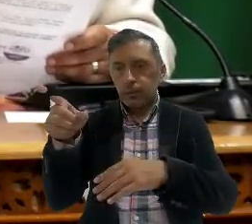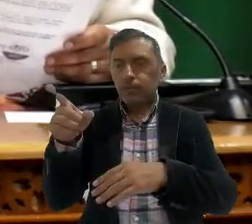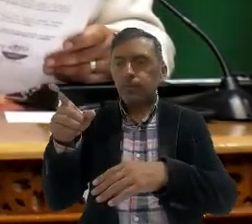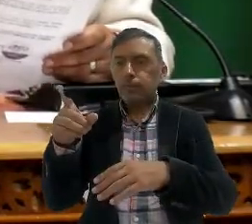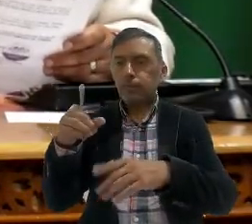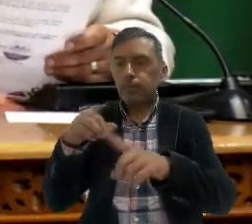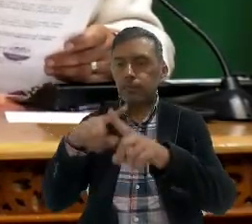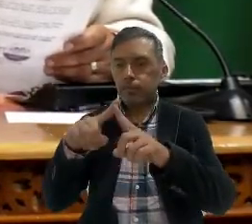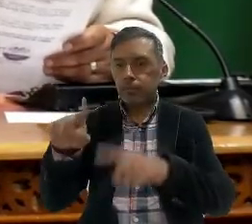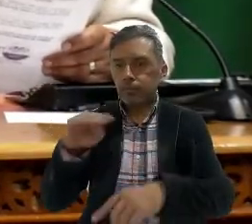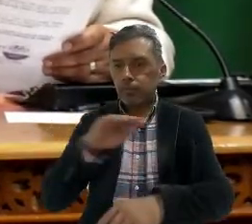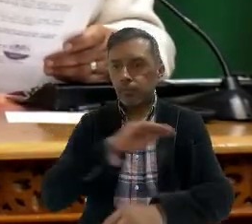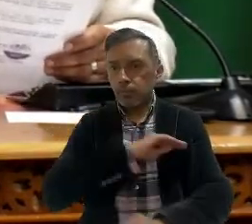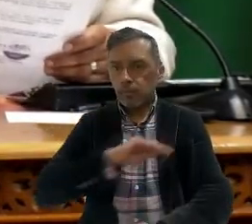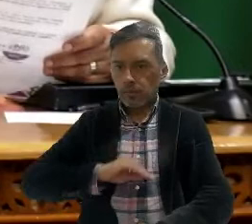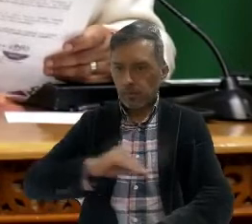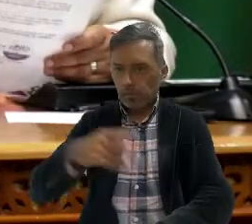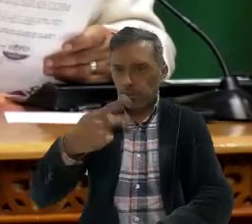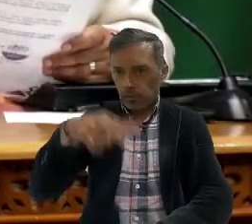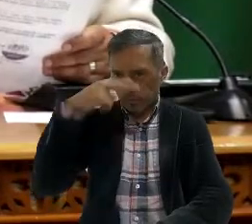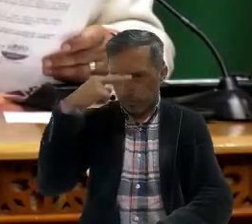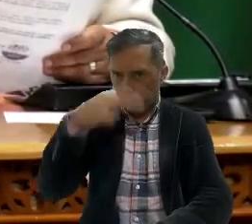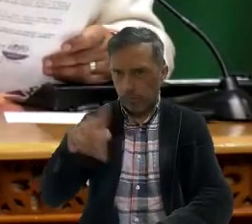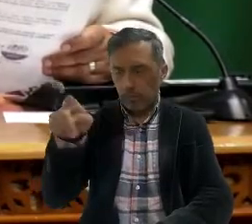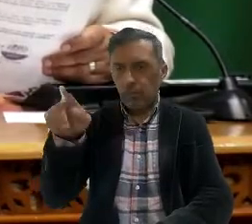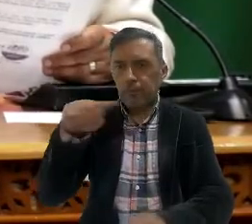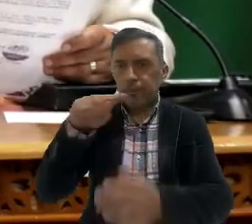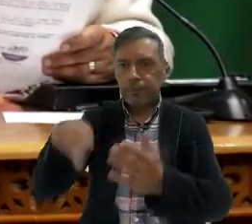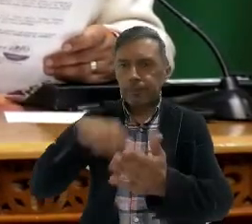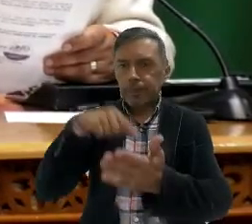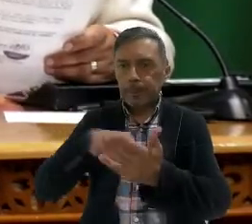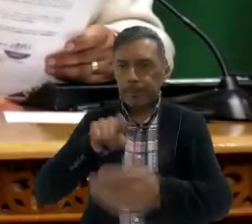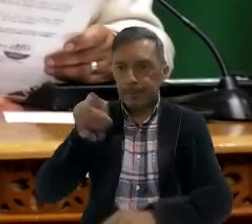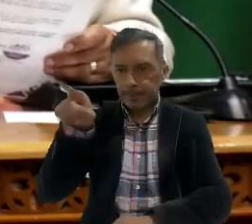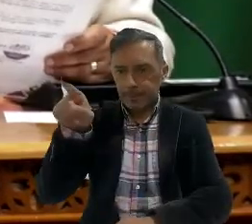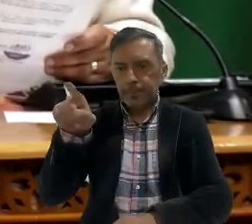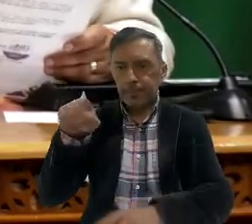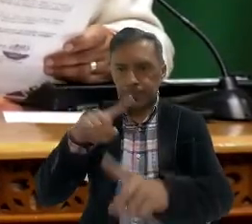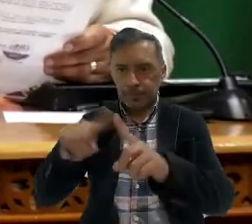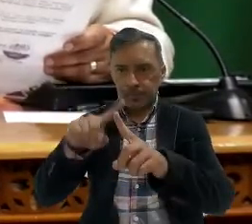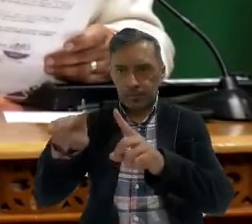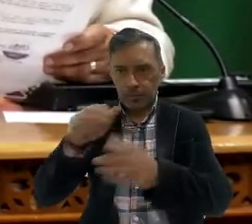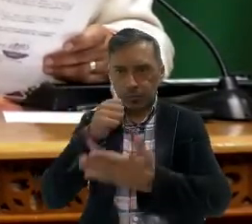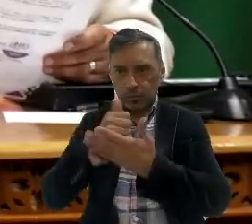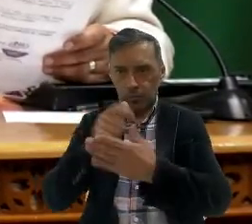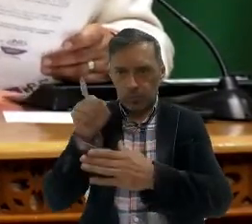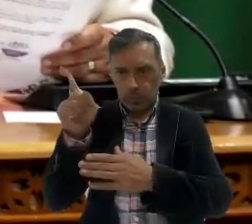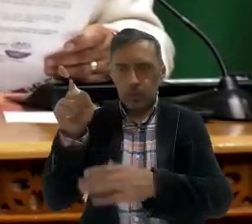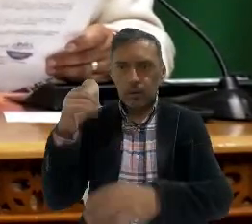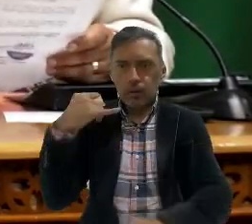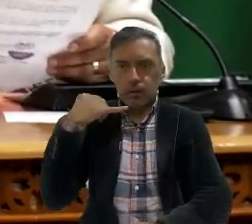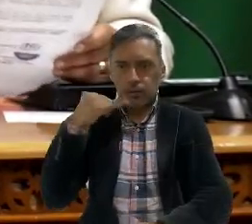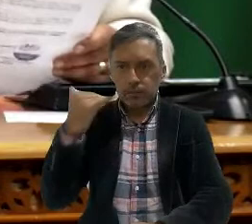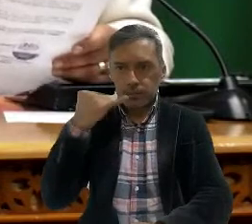los municipios mexicanos a celebrarse en diferentes ciudades del estado de